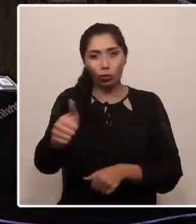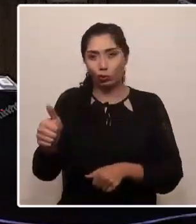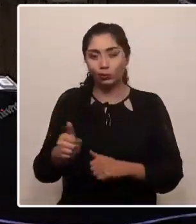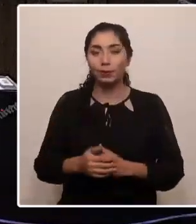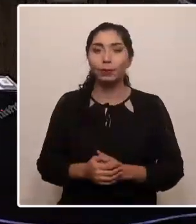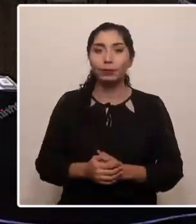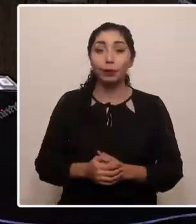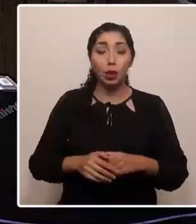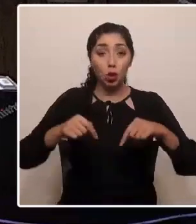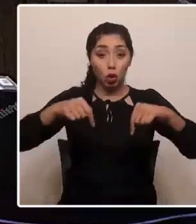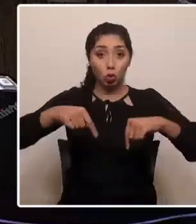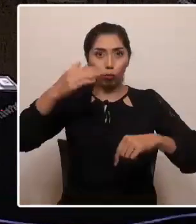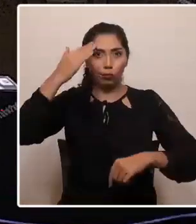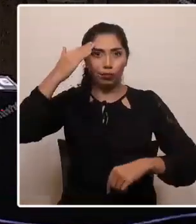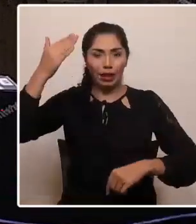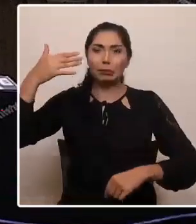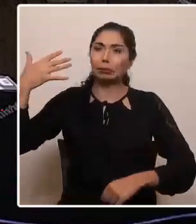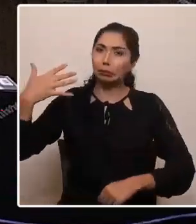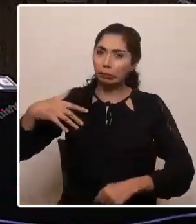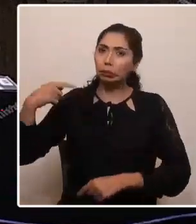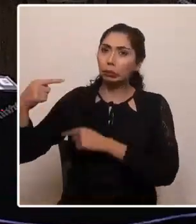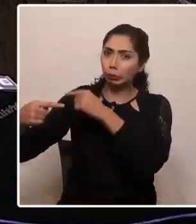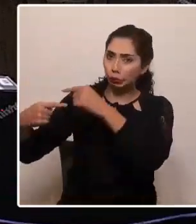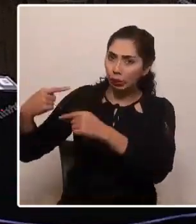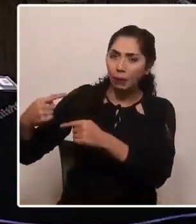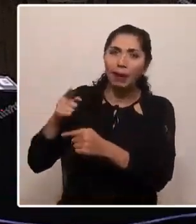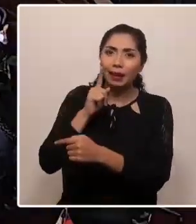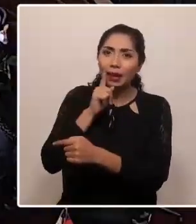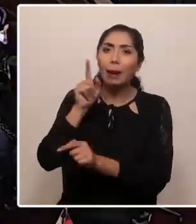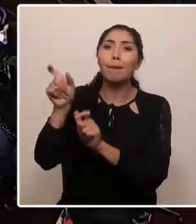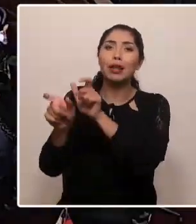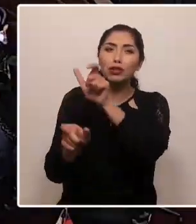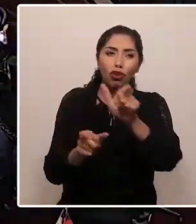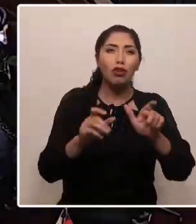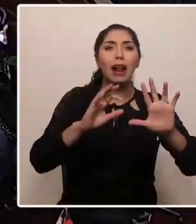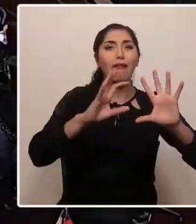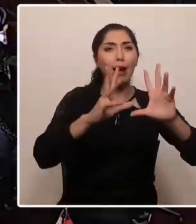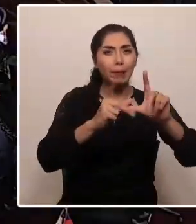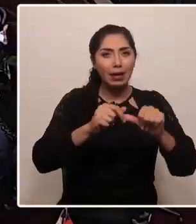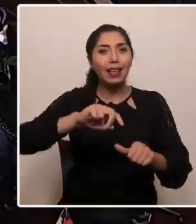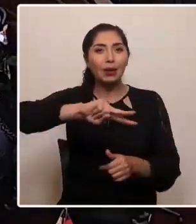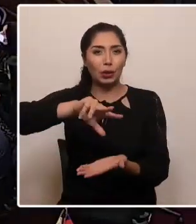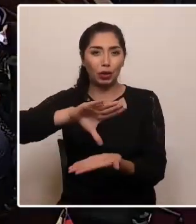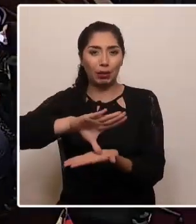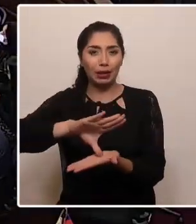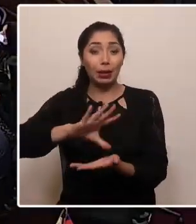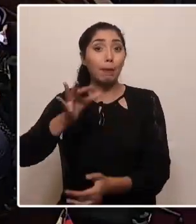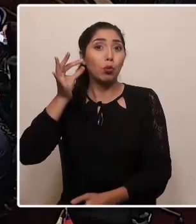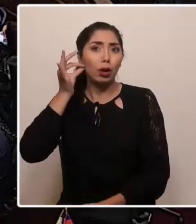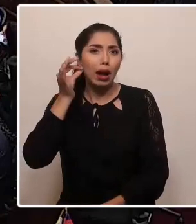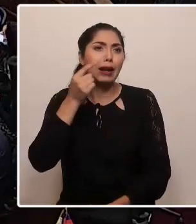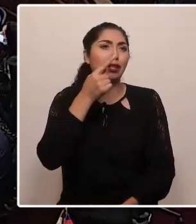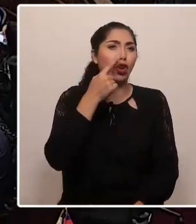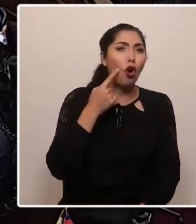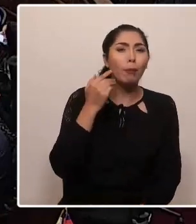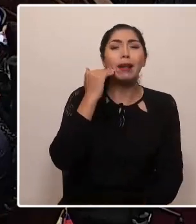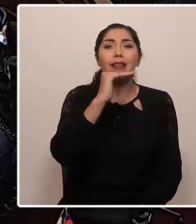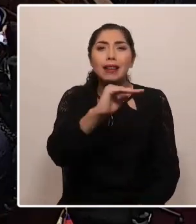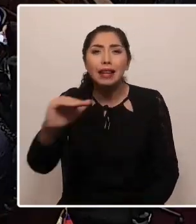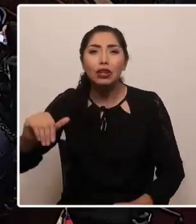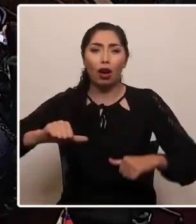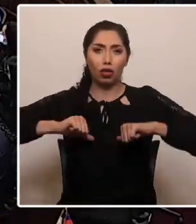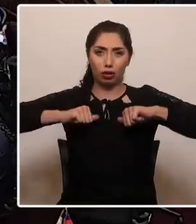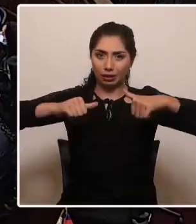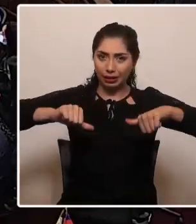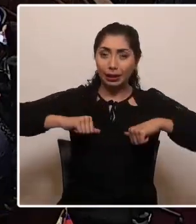Hoy es un día histórico para las personas y familias de nuestro país, para las mujeres y hombres, los niños, niñas y adolescentes,